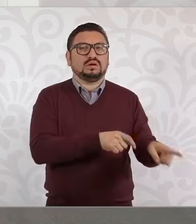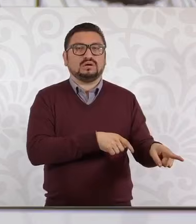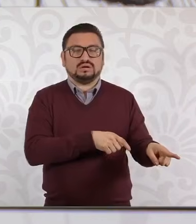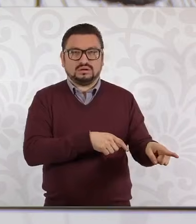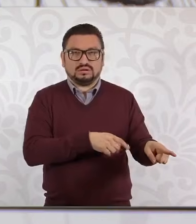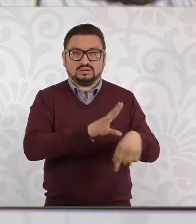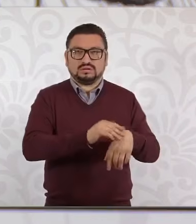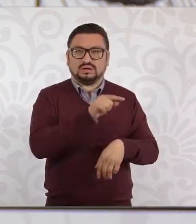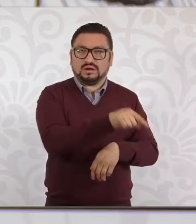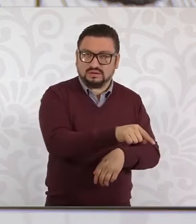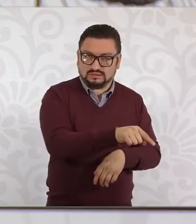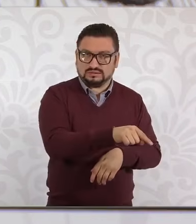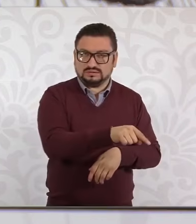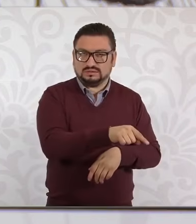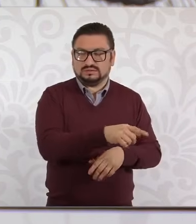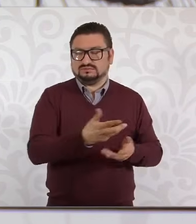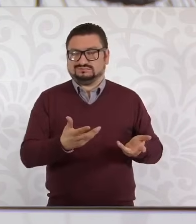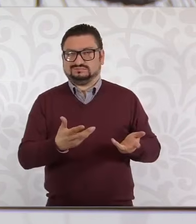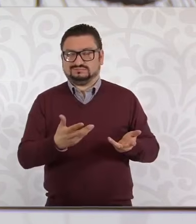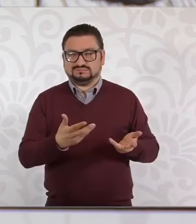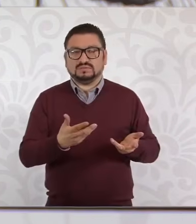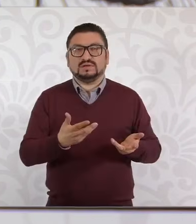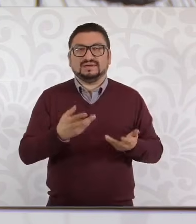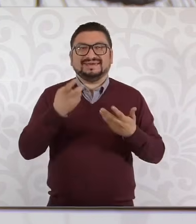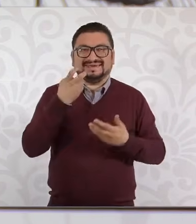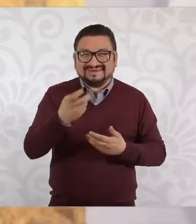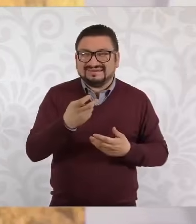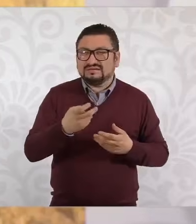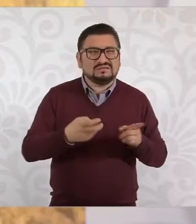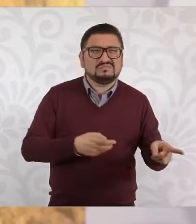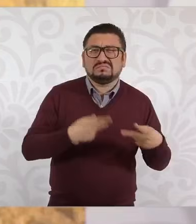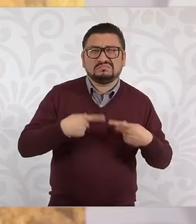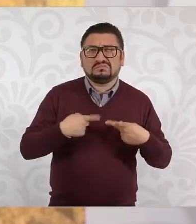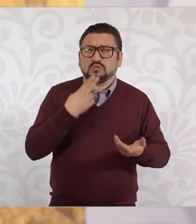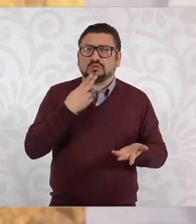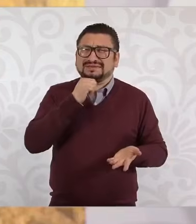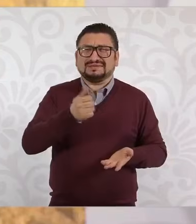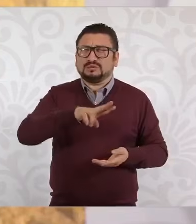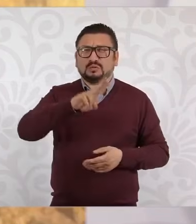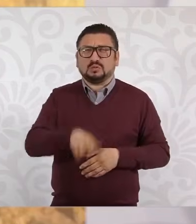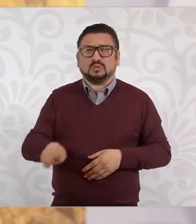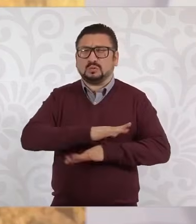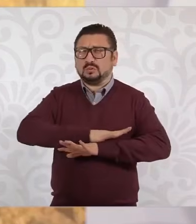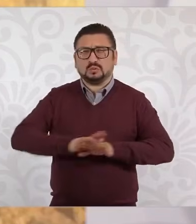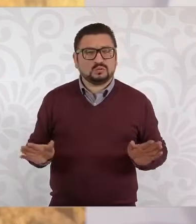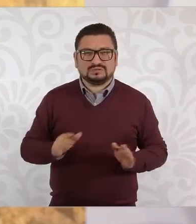otorgada la concesión de esa agua a alguien. Ese alguien nunca lo usó,